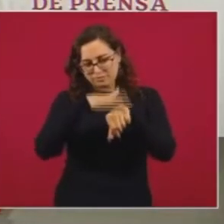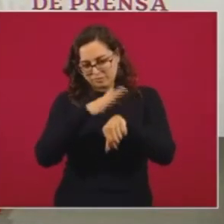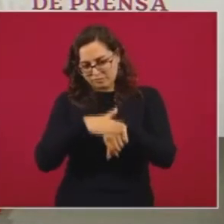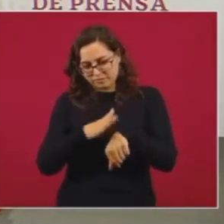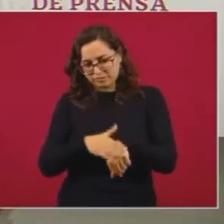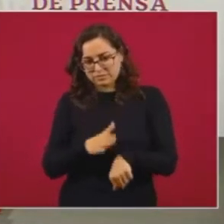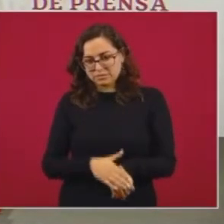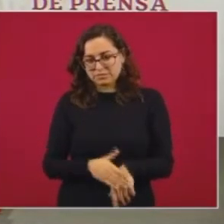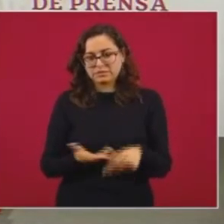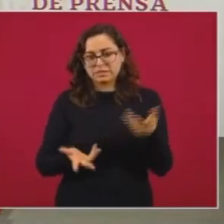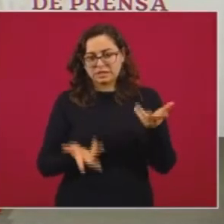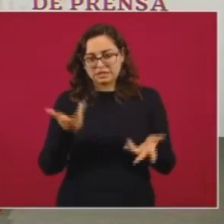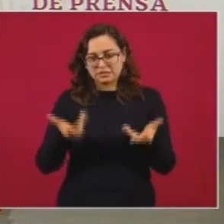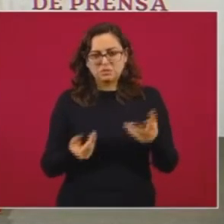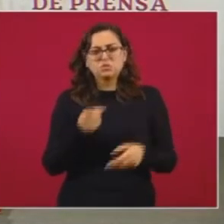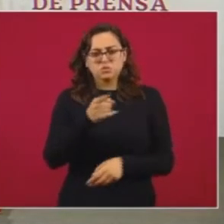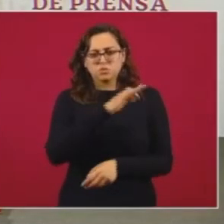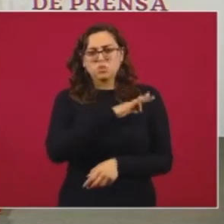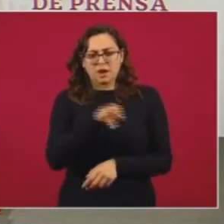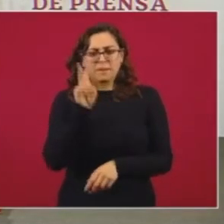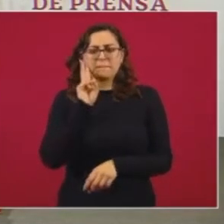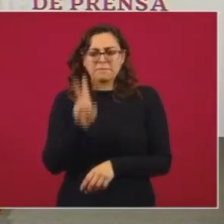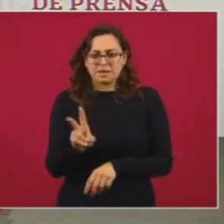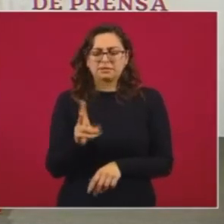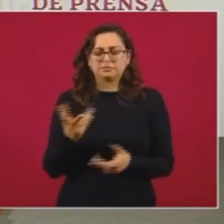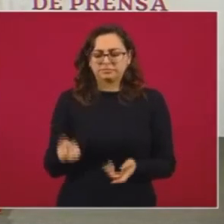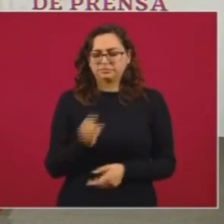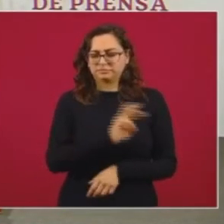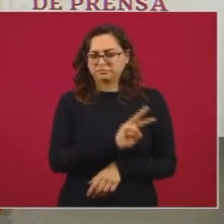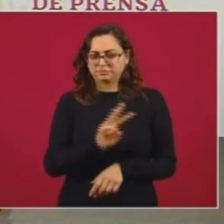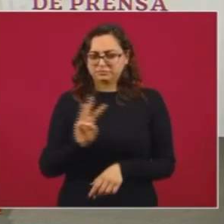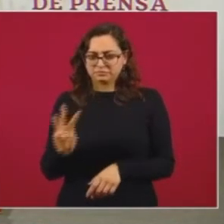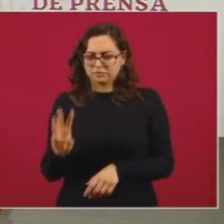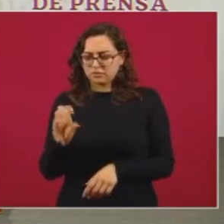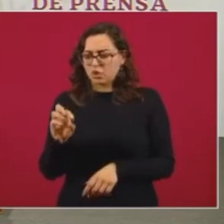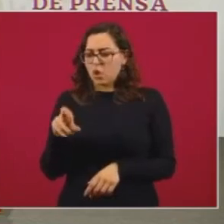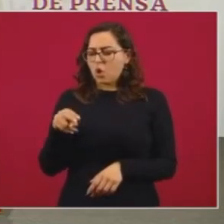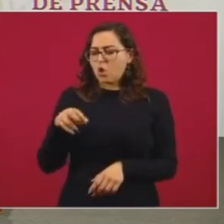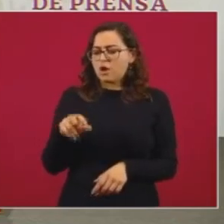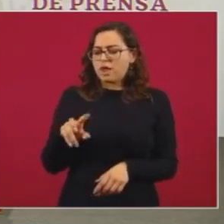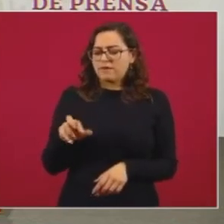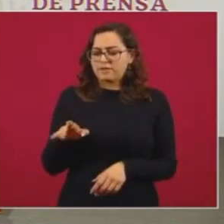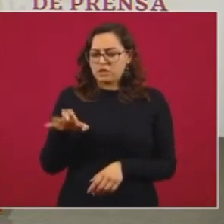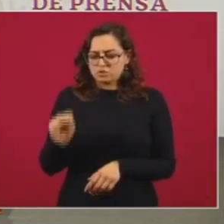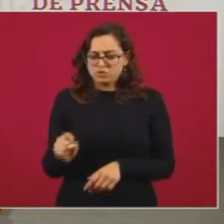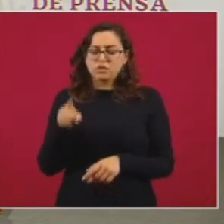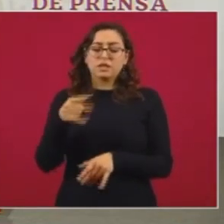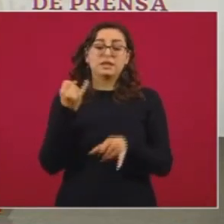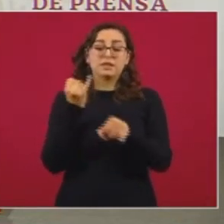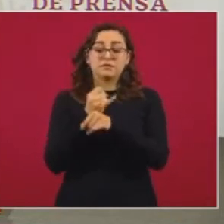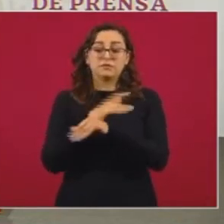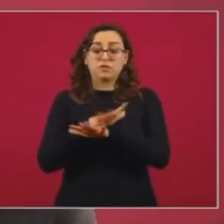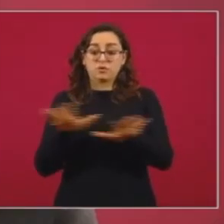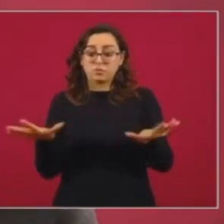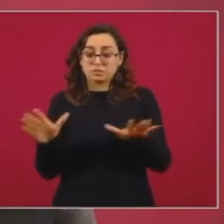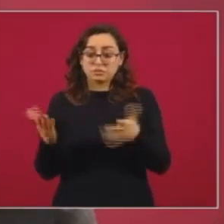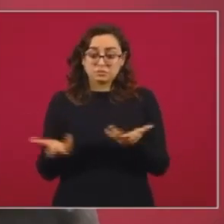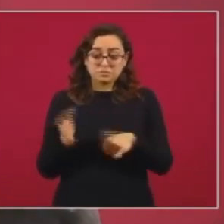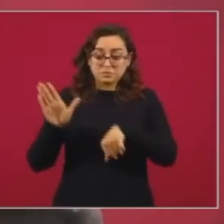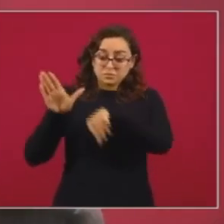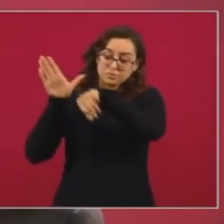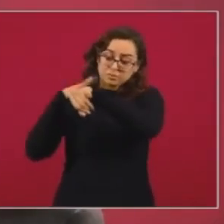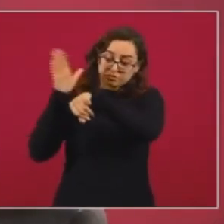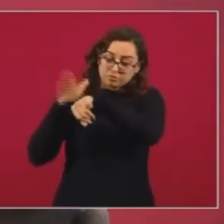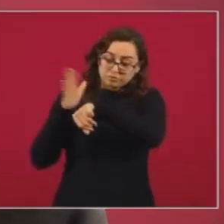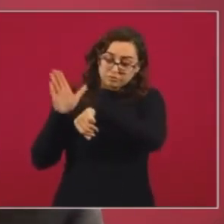nuestro portal coronavirus.gov.mx, y lo que indica es, a partir de información objetiva, cuál es la condición